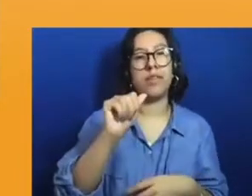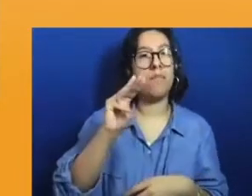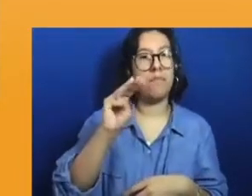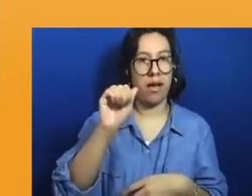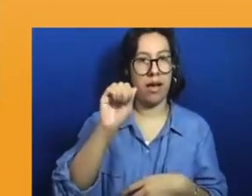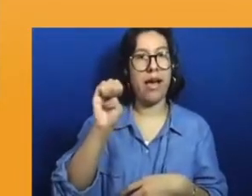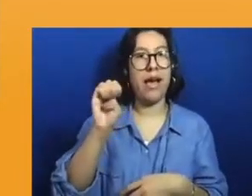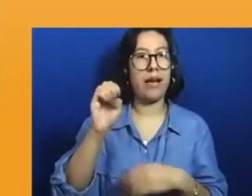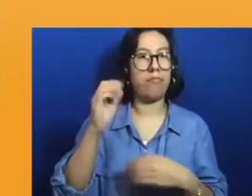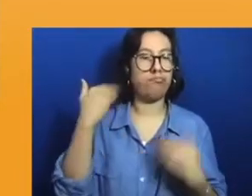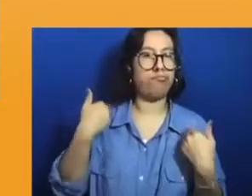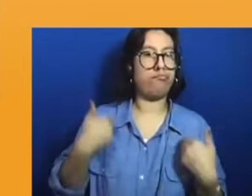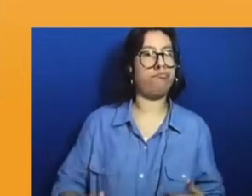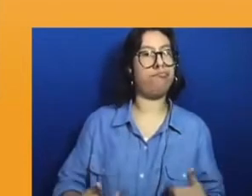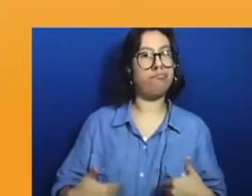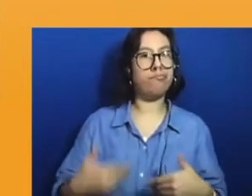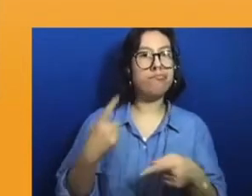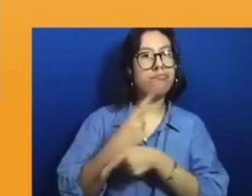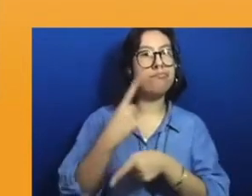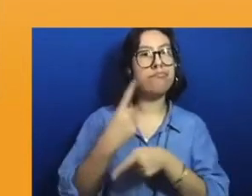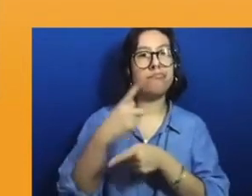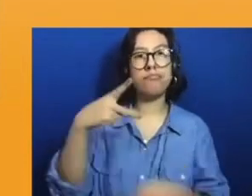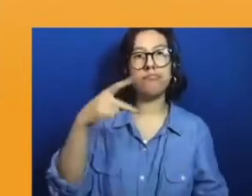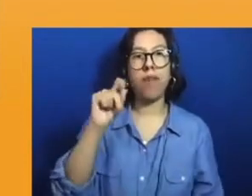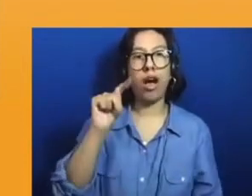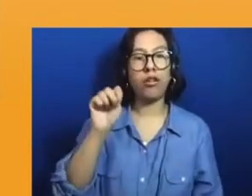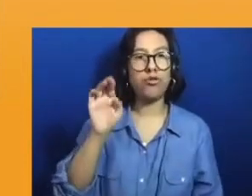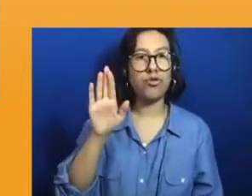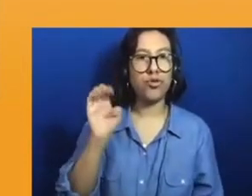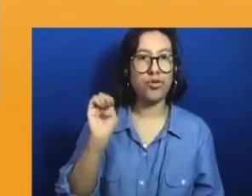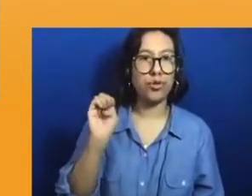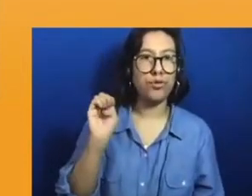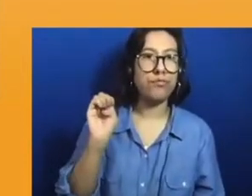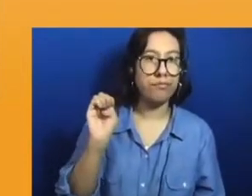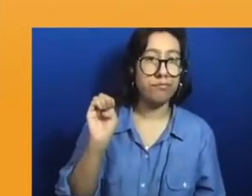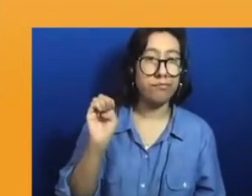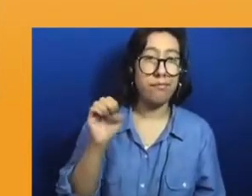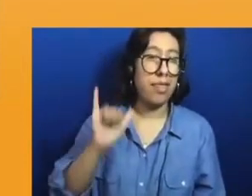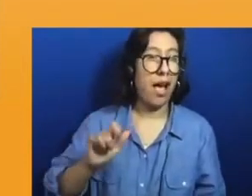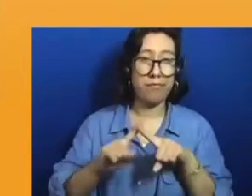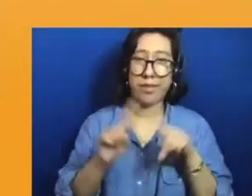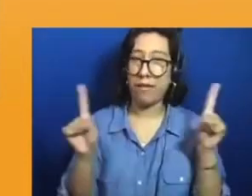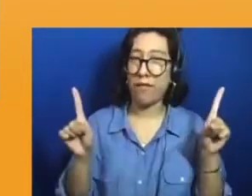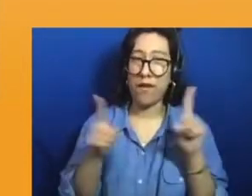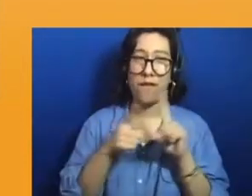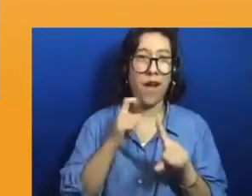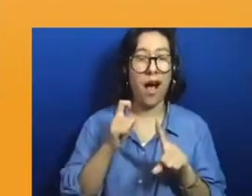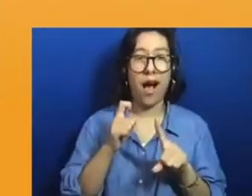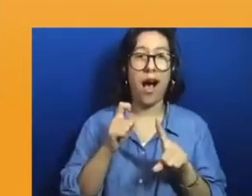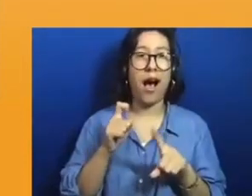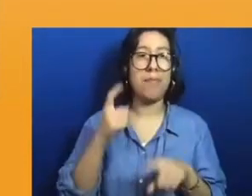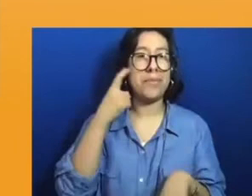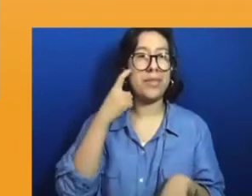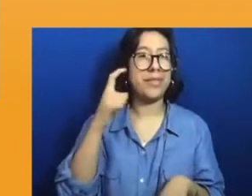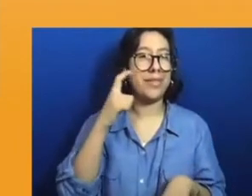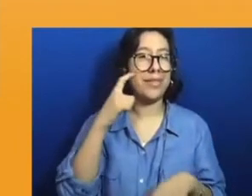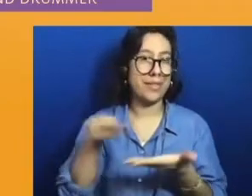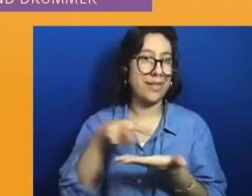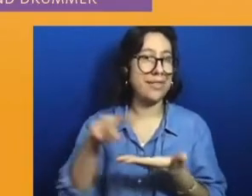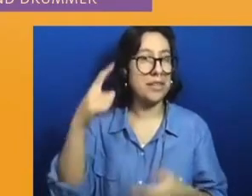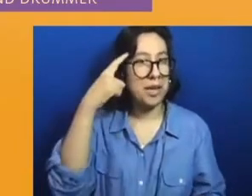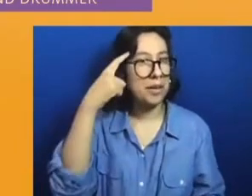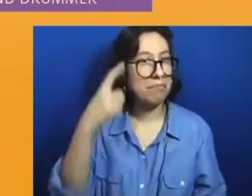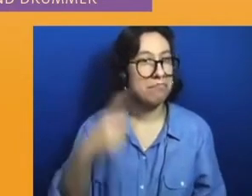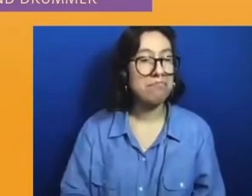Y eso creo yo que es algo que es completamente diferente a la danza india. Yo tenía una